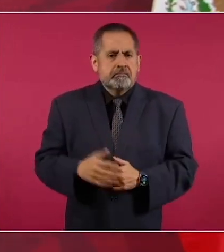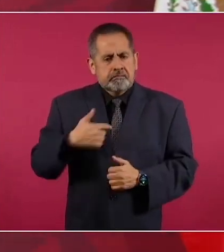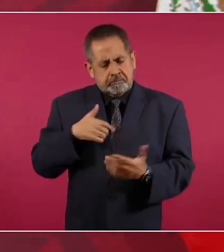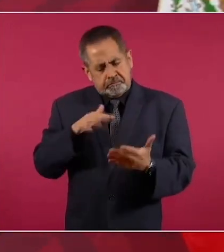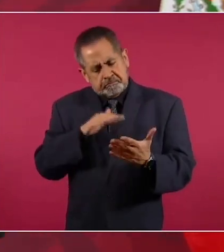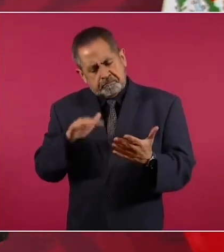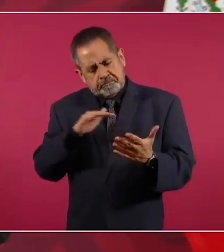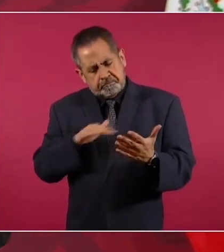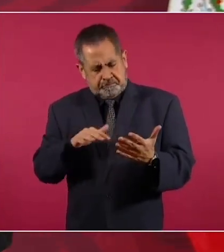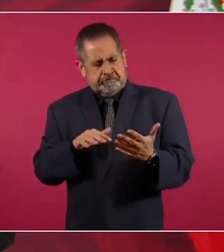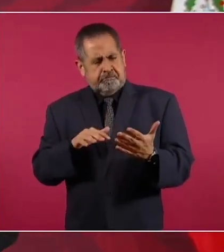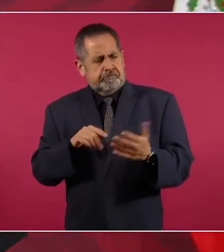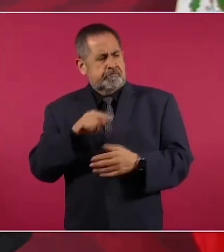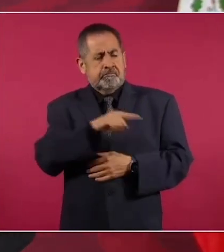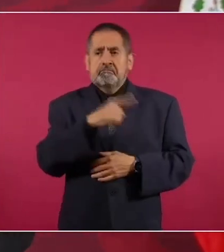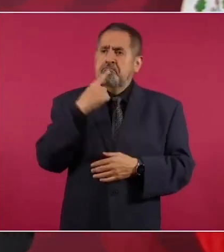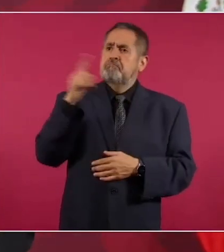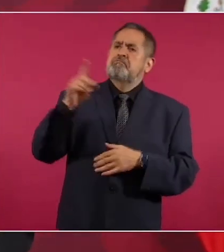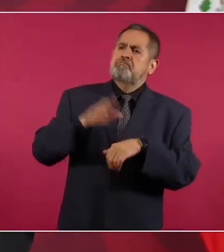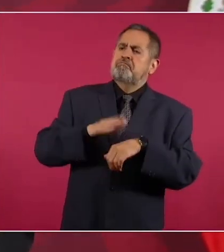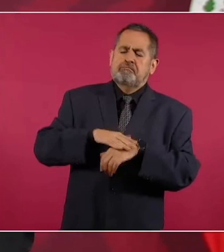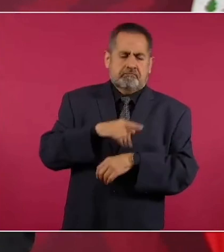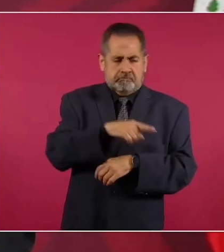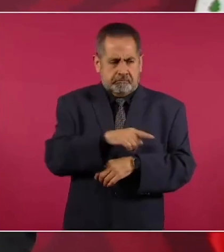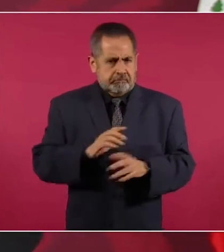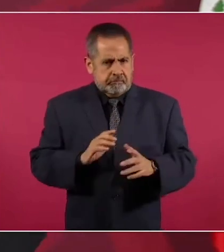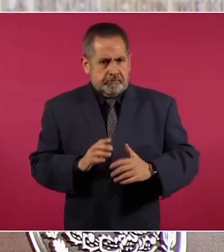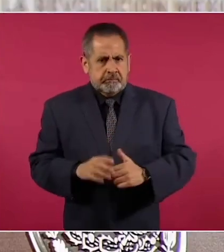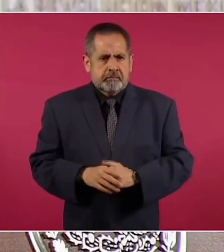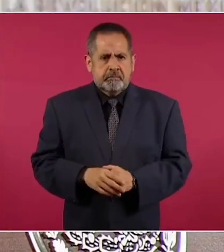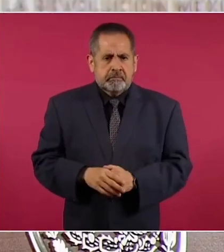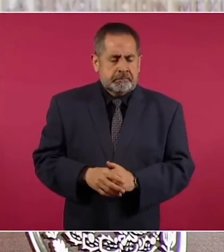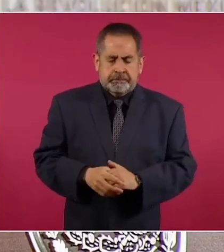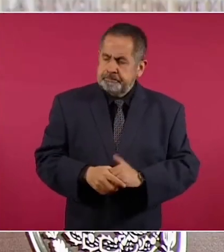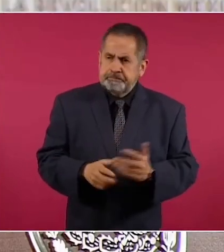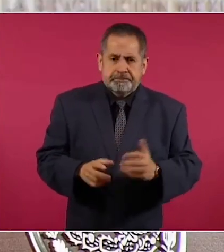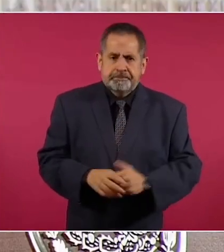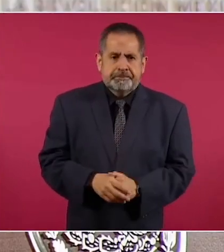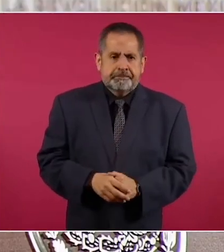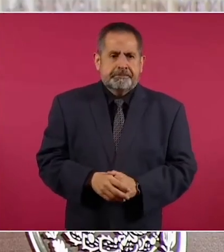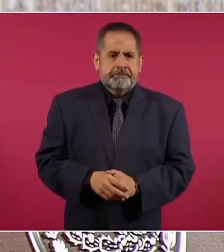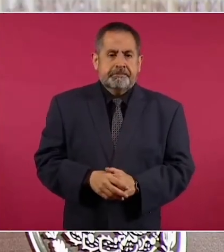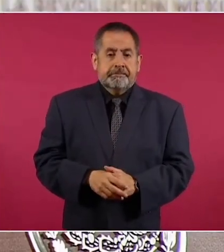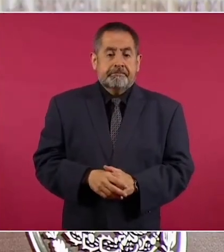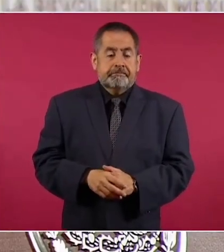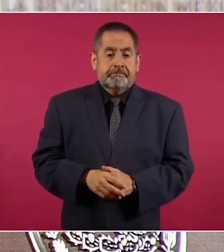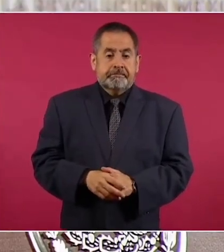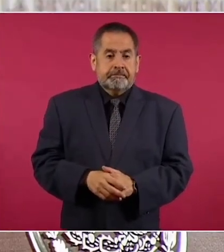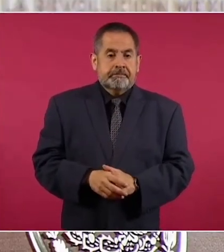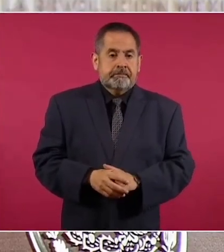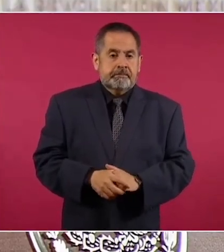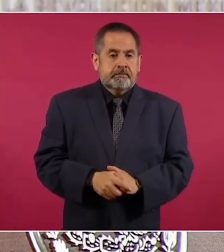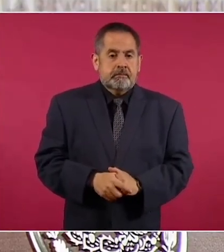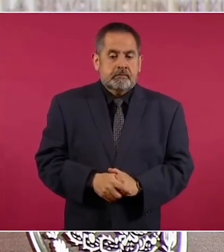leyendo sobre esta denuncia y la verdad no